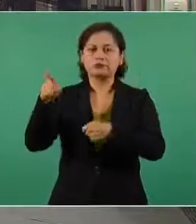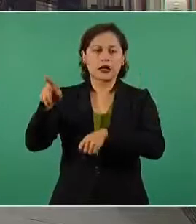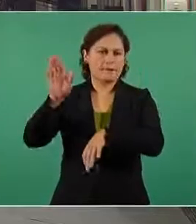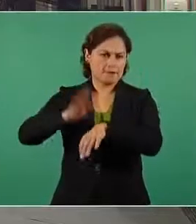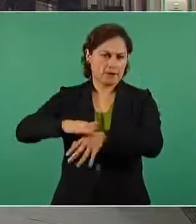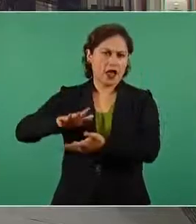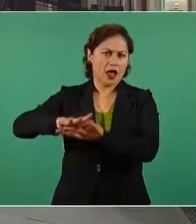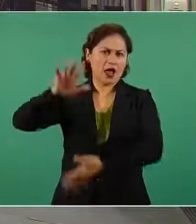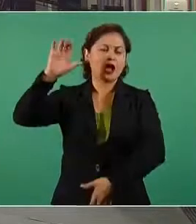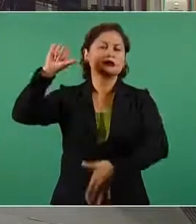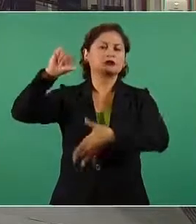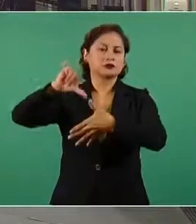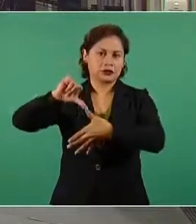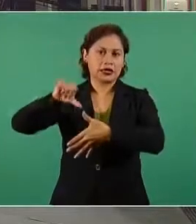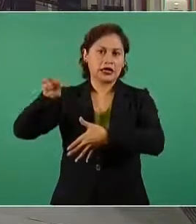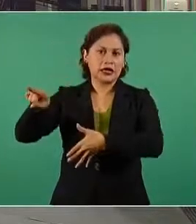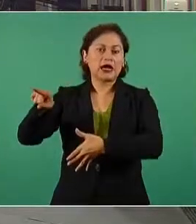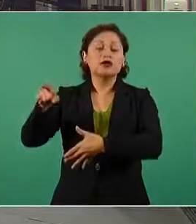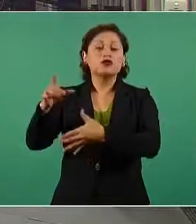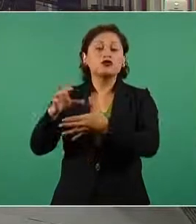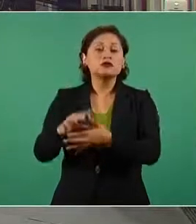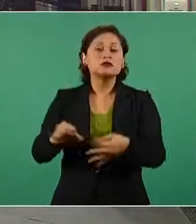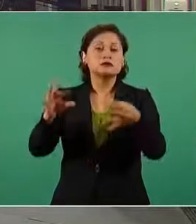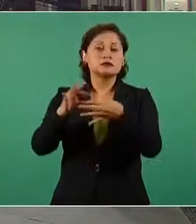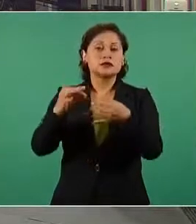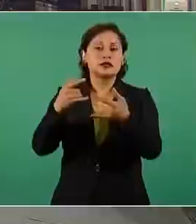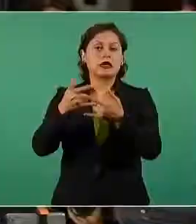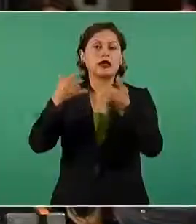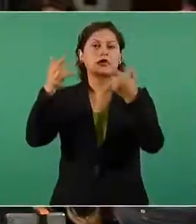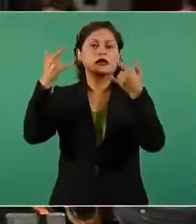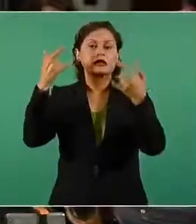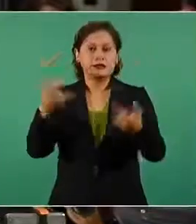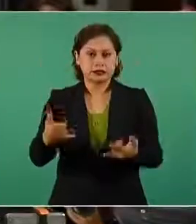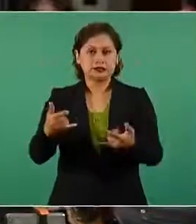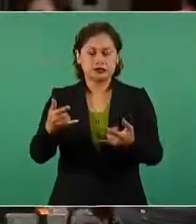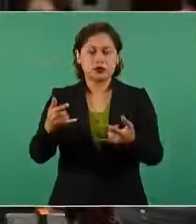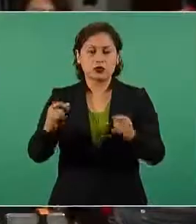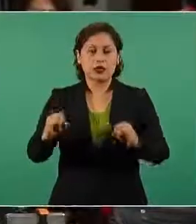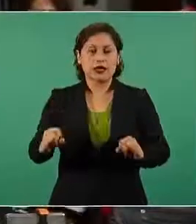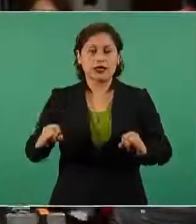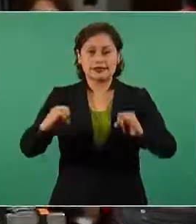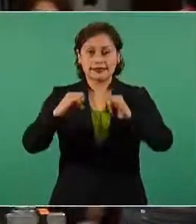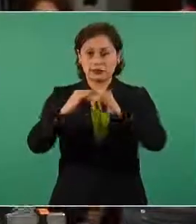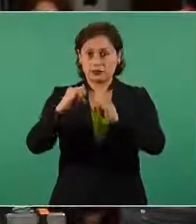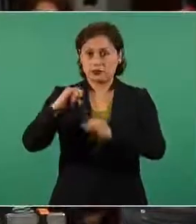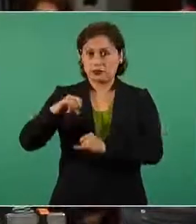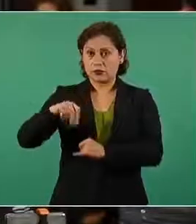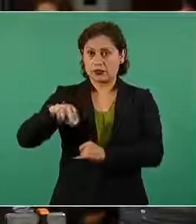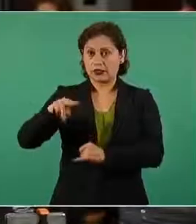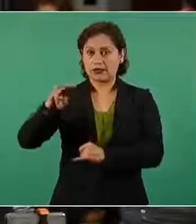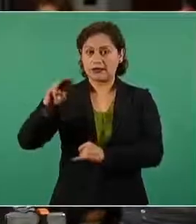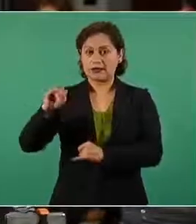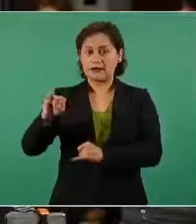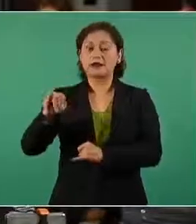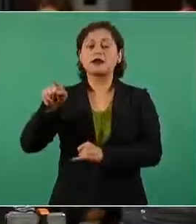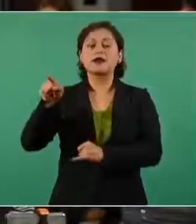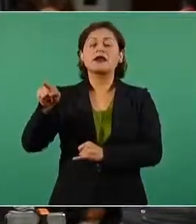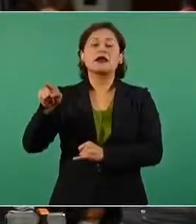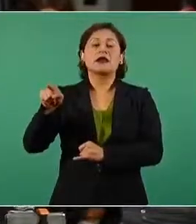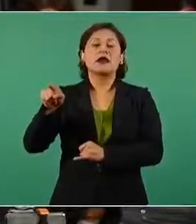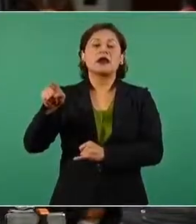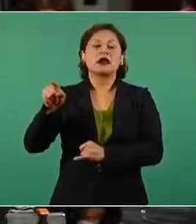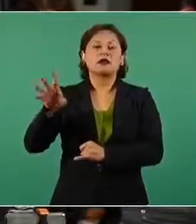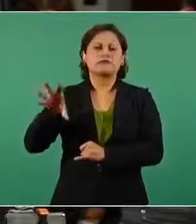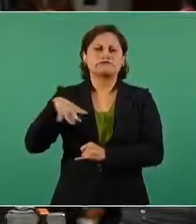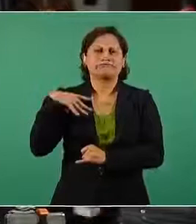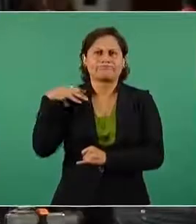de abusos policíacos, de abusos por parte del personal del Instituto Nacional de Migración, e incluso hablan de que